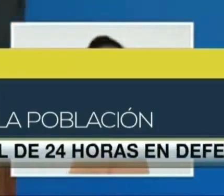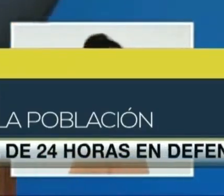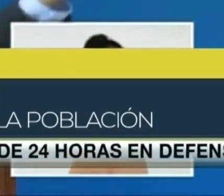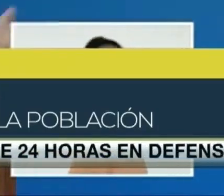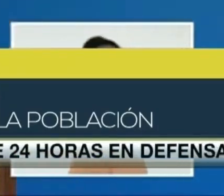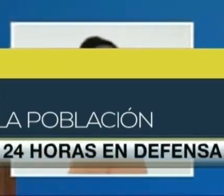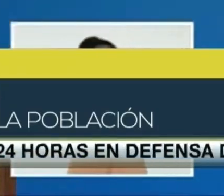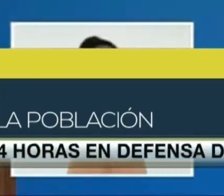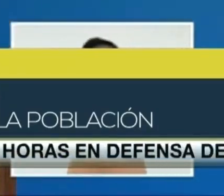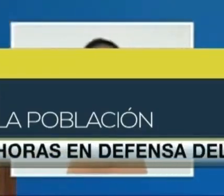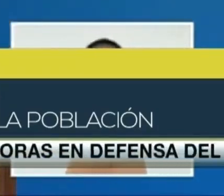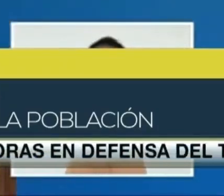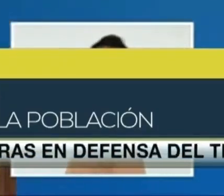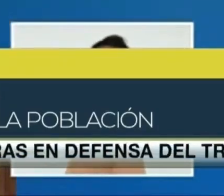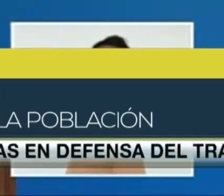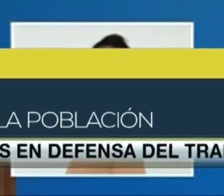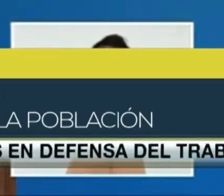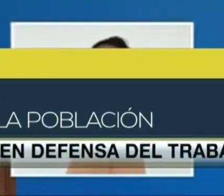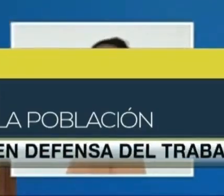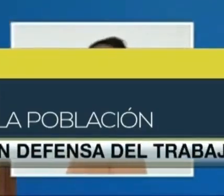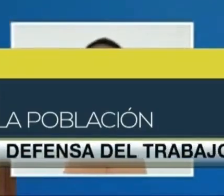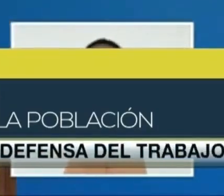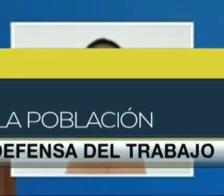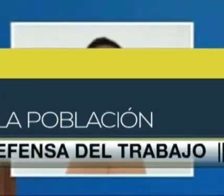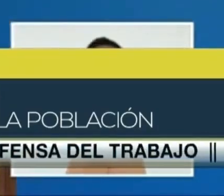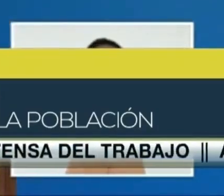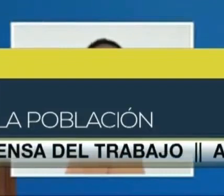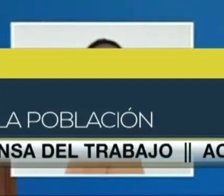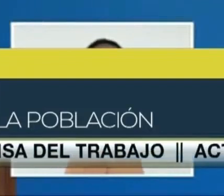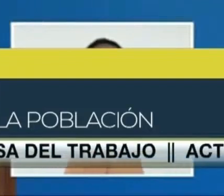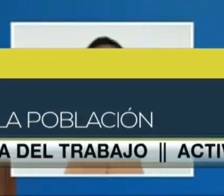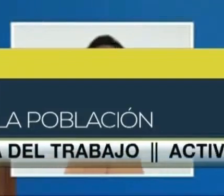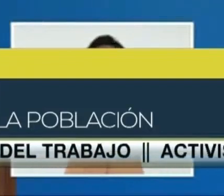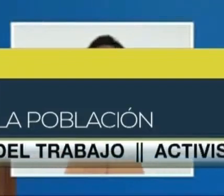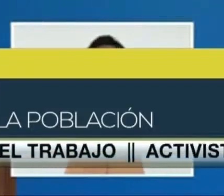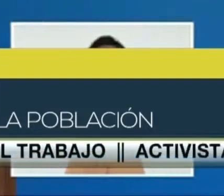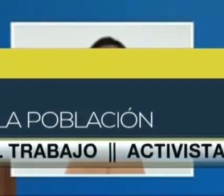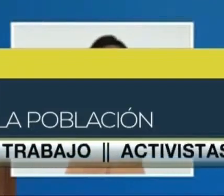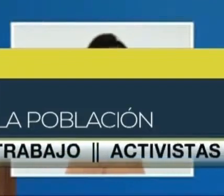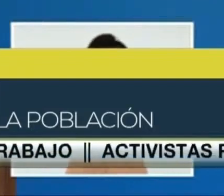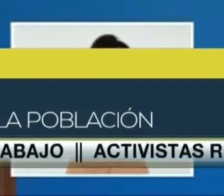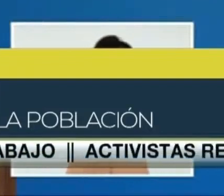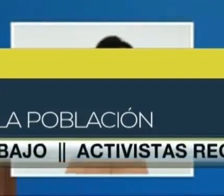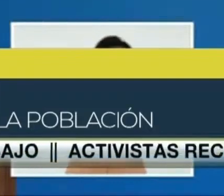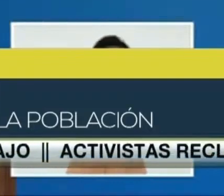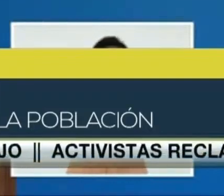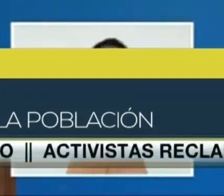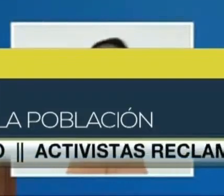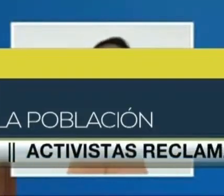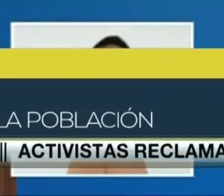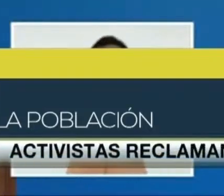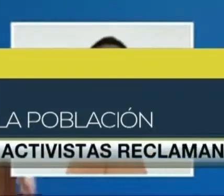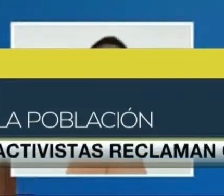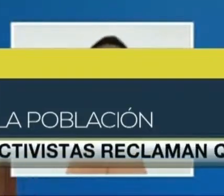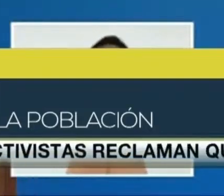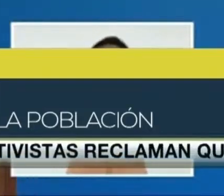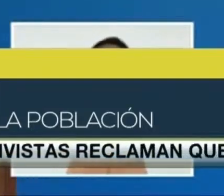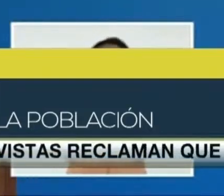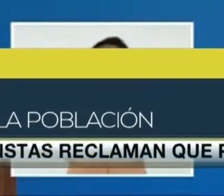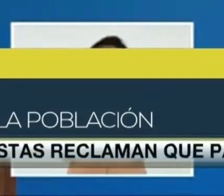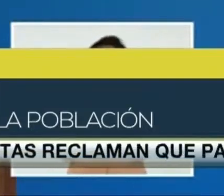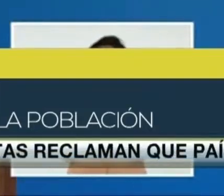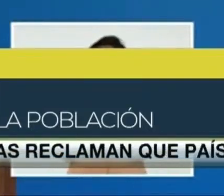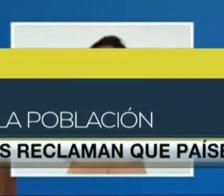políticas diferentes a las del gobierno anterior de los Estados Unidos, y que hoy sufre un pico pandémico